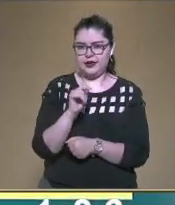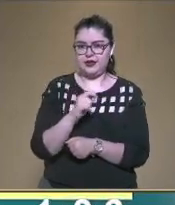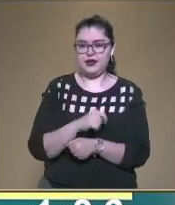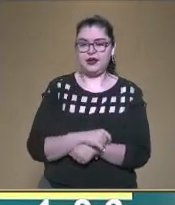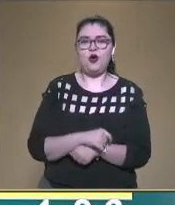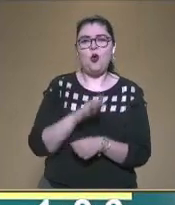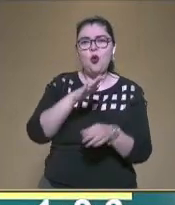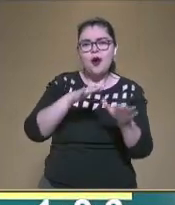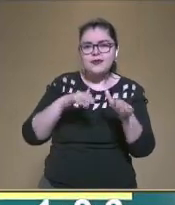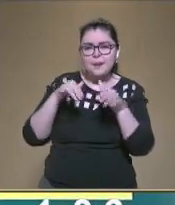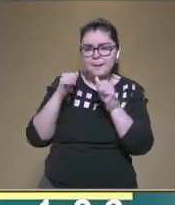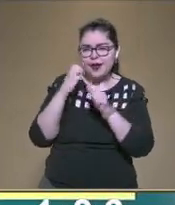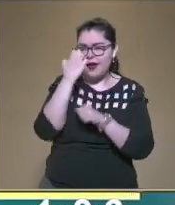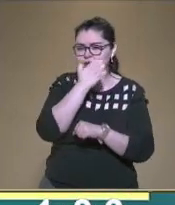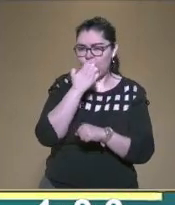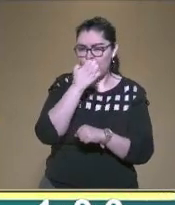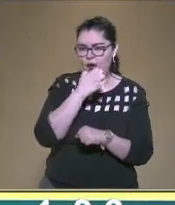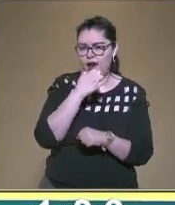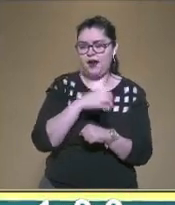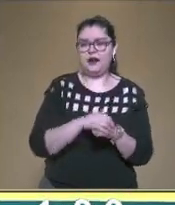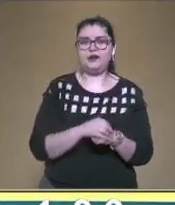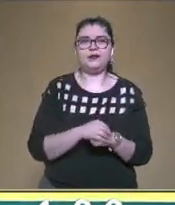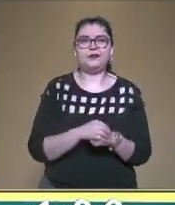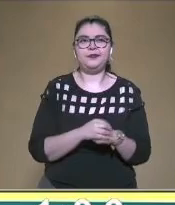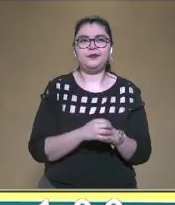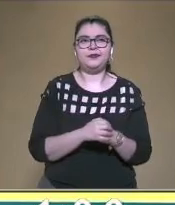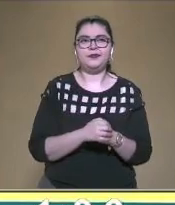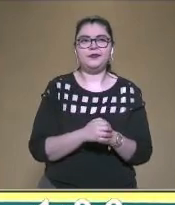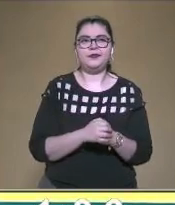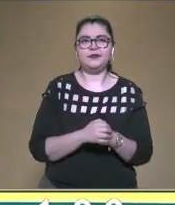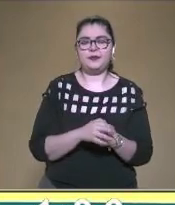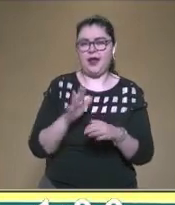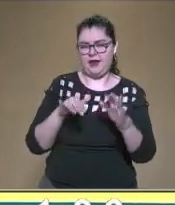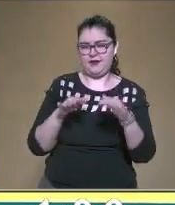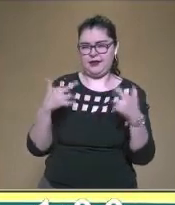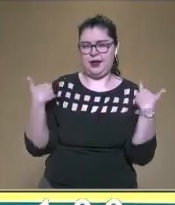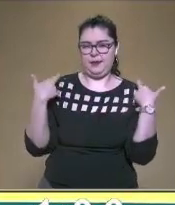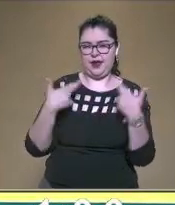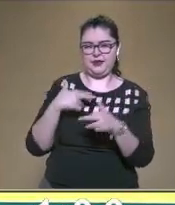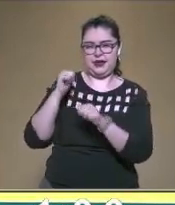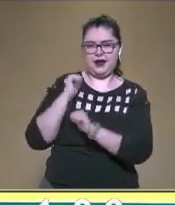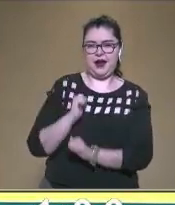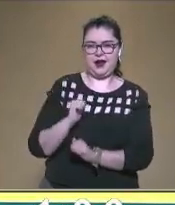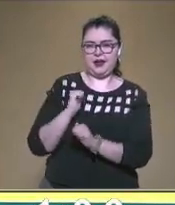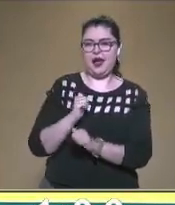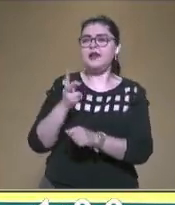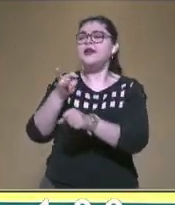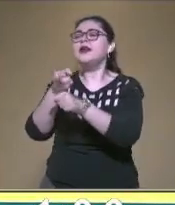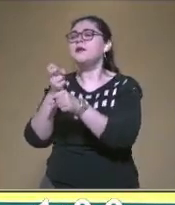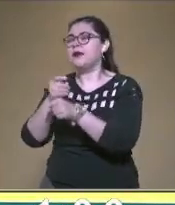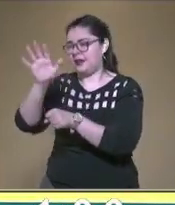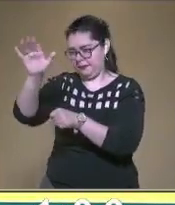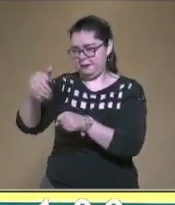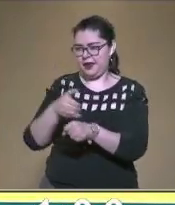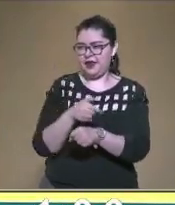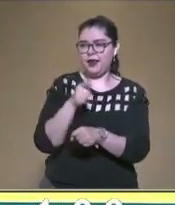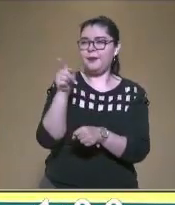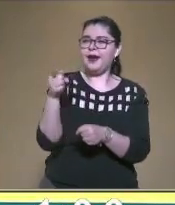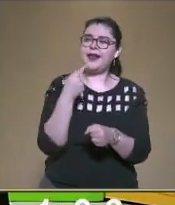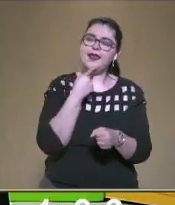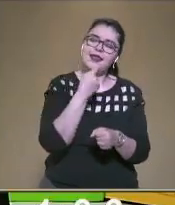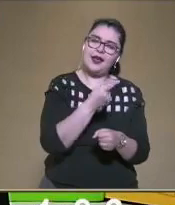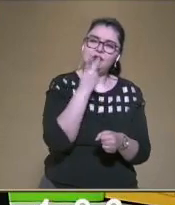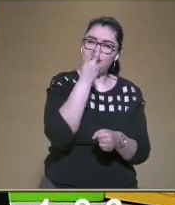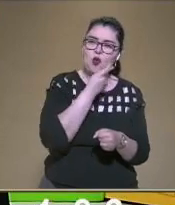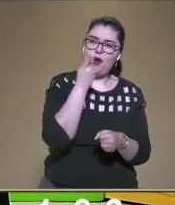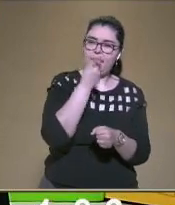escuela? Recordarás que en la asamblea, pues la maestra encargada nos invita a que declamemos un poema. ¿Para quién,